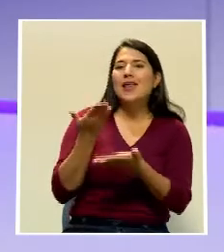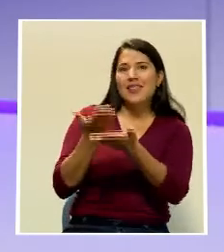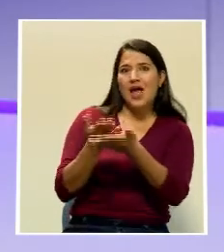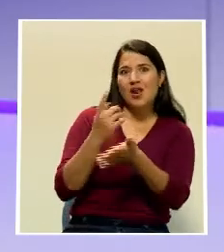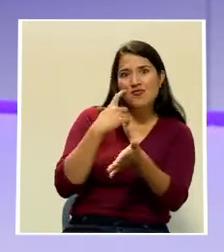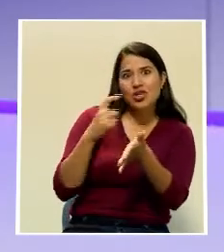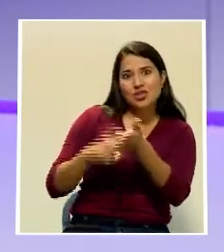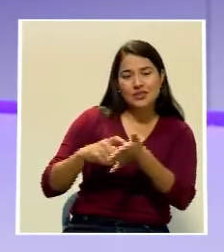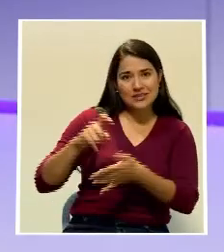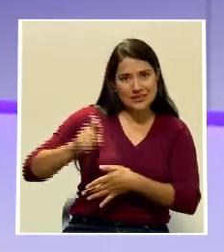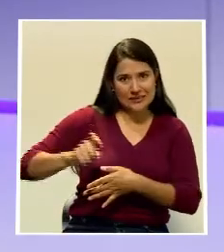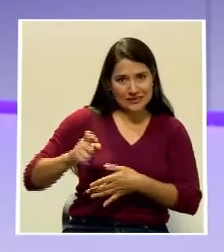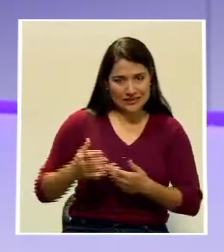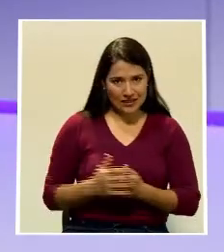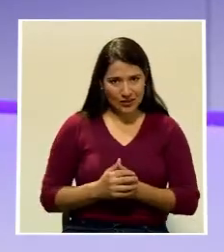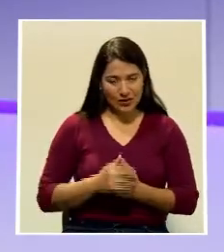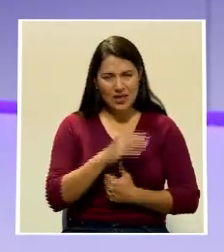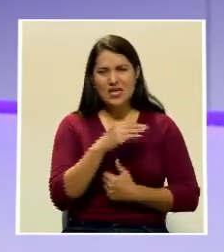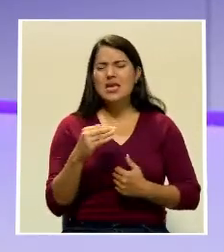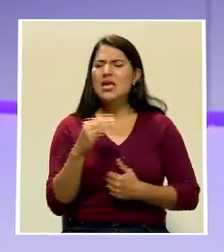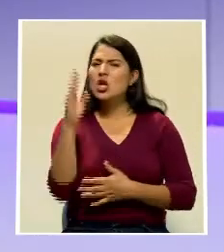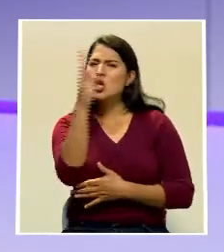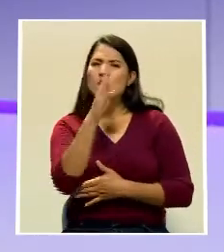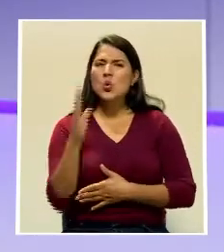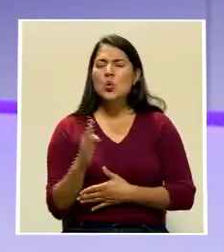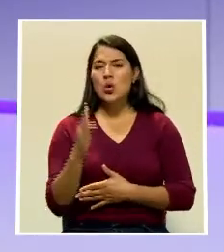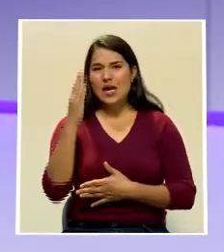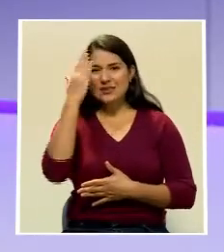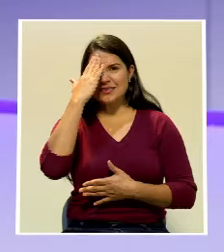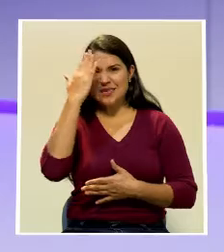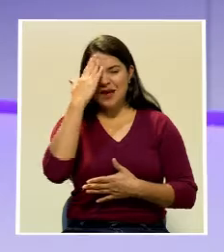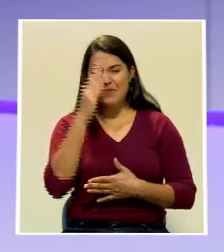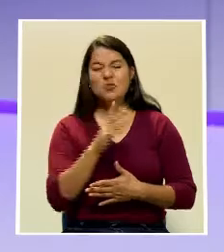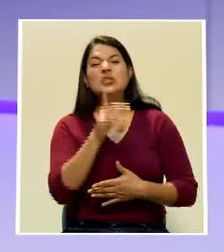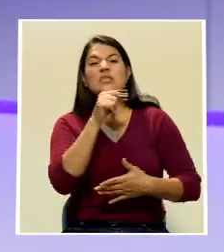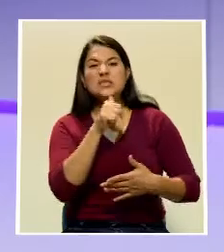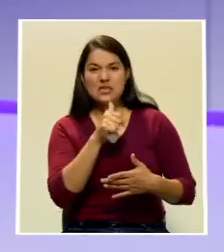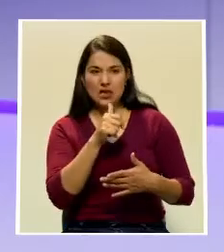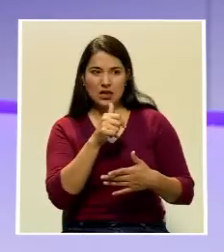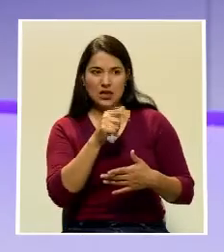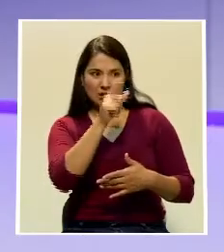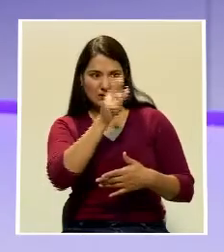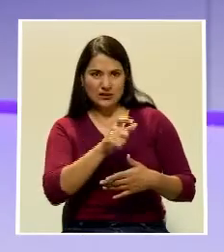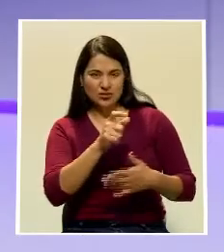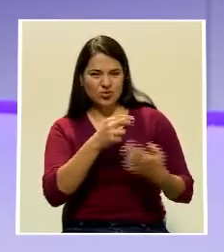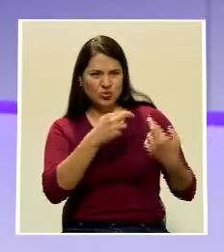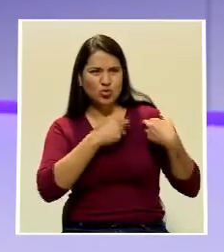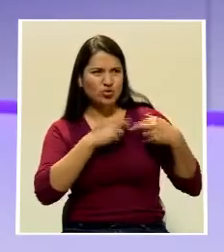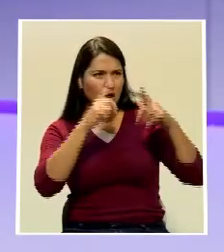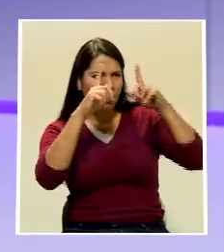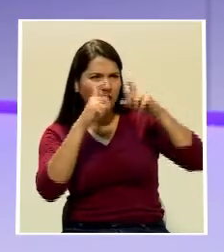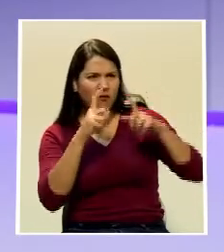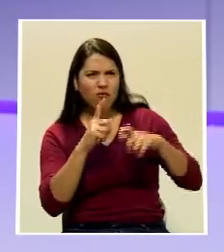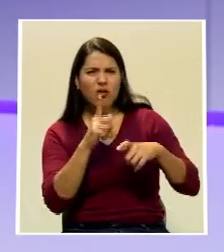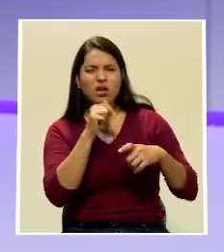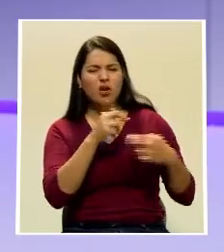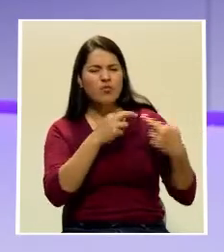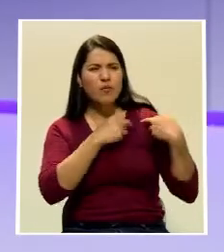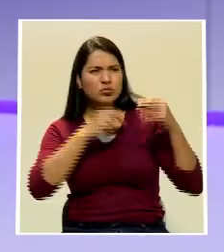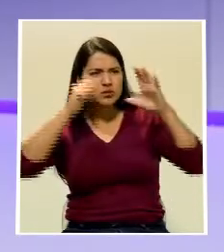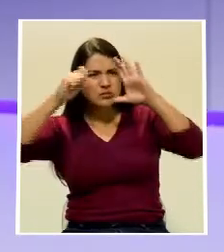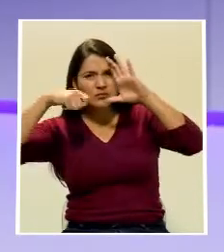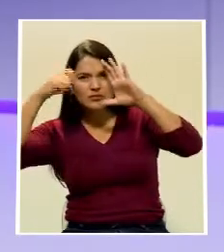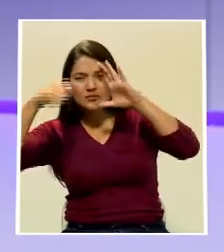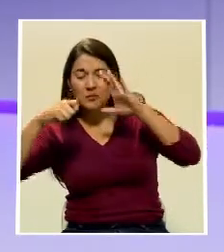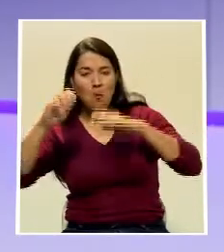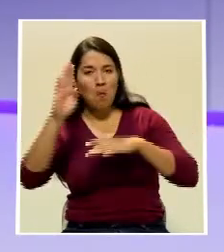corresponde y nunca sabemos el nombre de quien estaba detrás del lente de aquella foto que nos